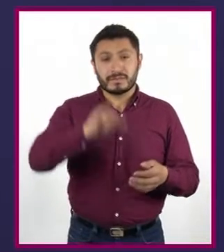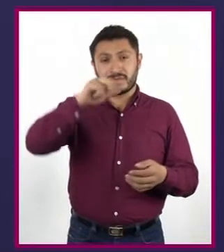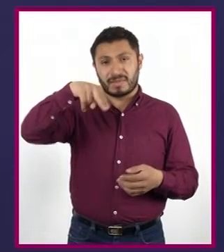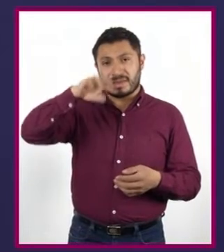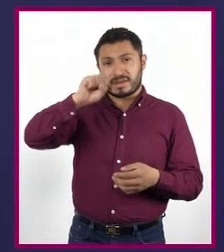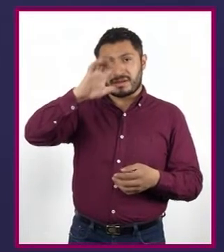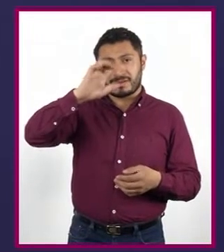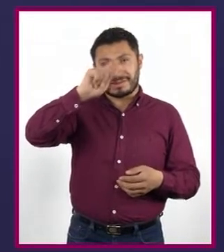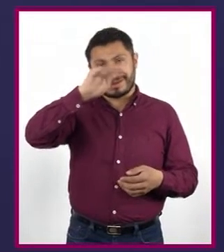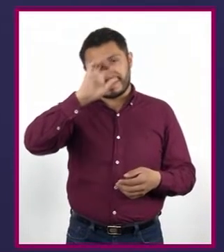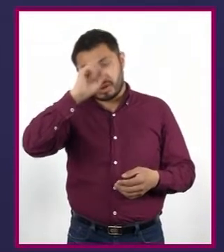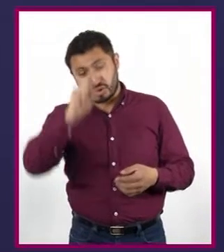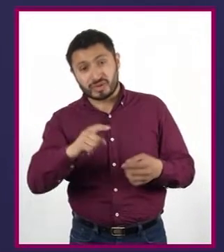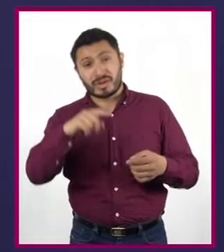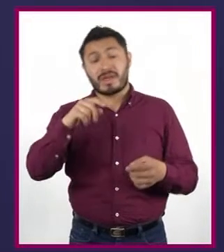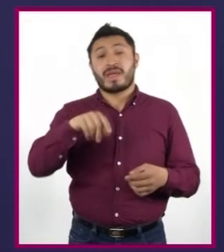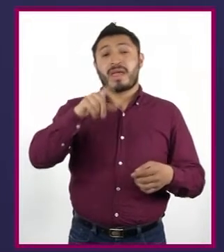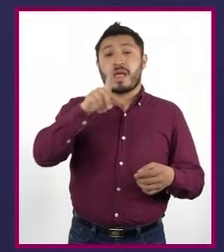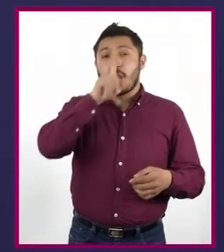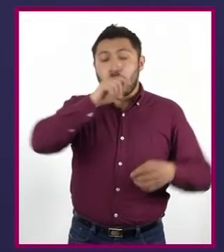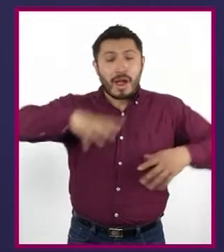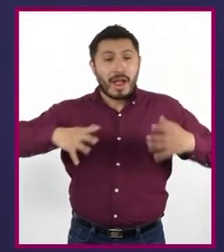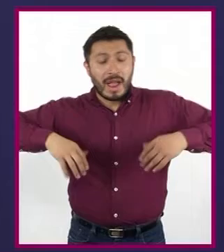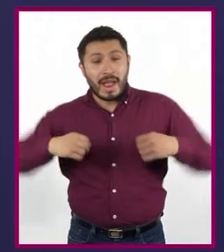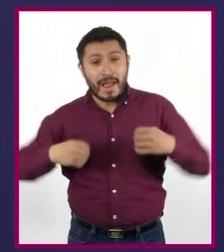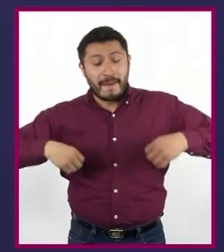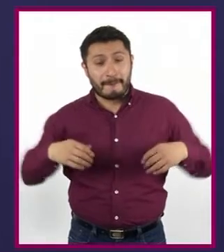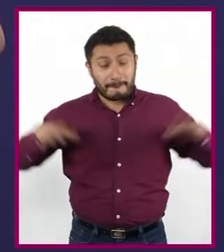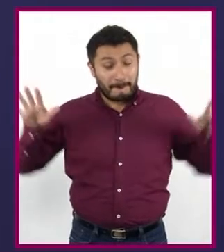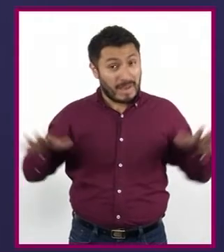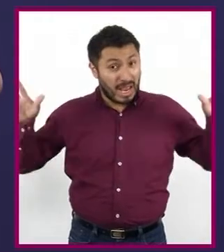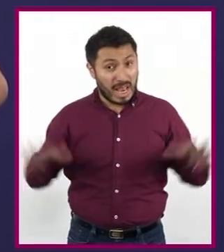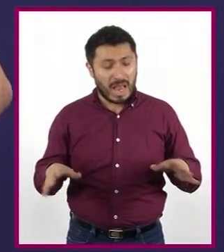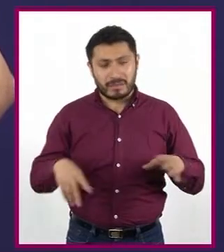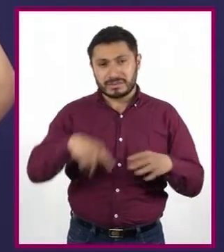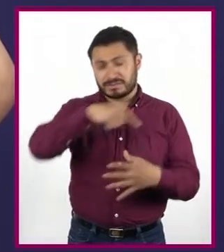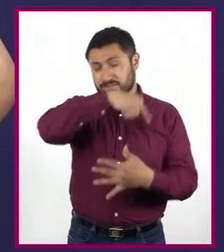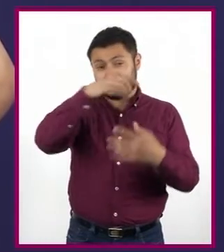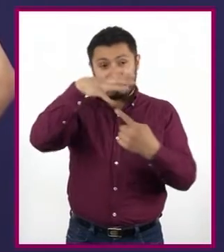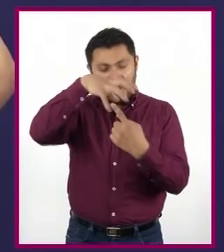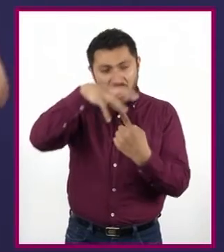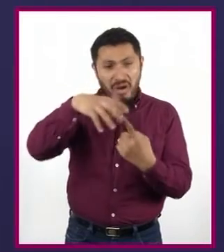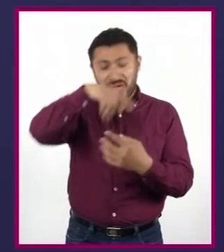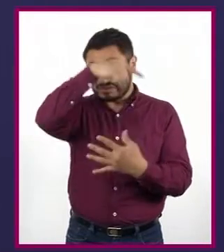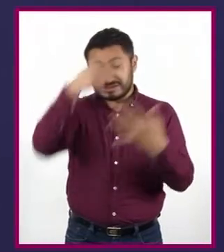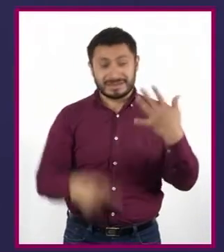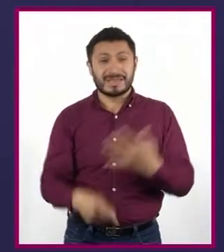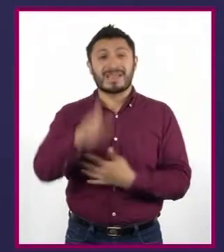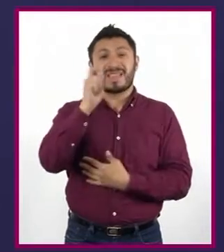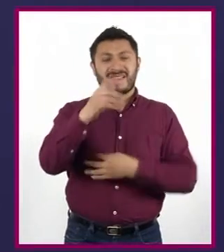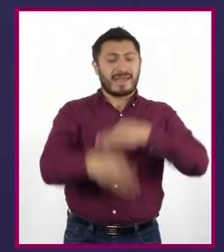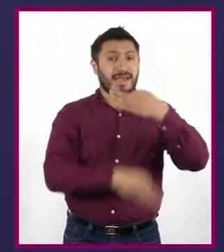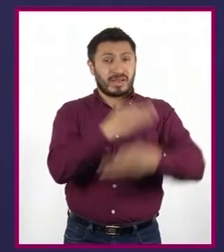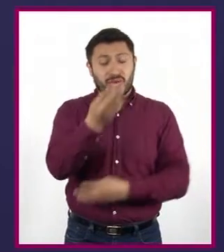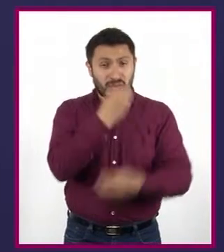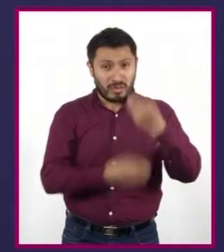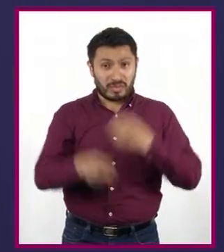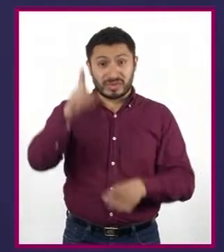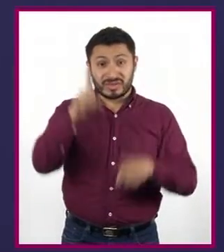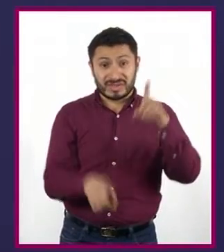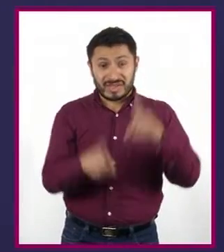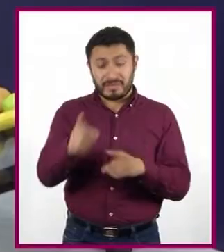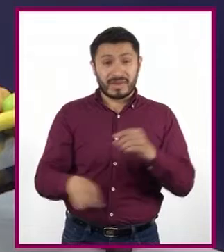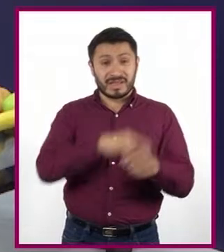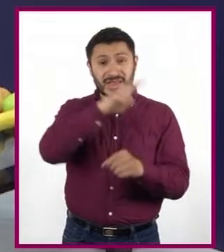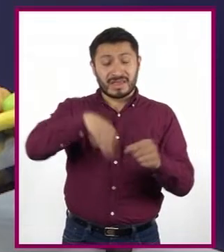insectos, aves, hongos o bacterias. Es decir, todo lo que comemos depende en buena medida